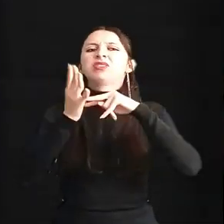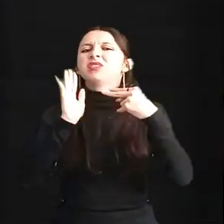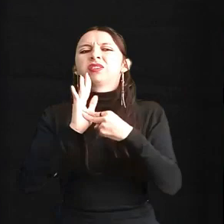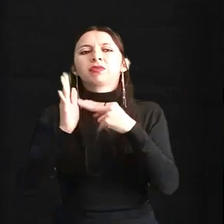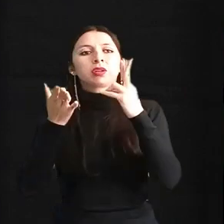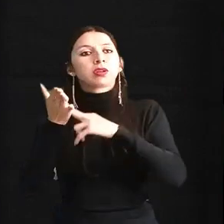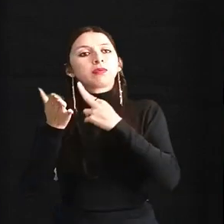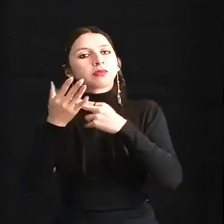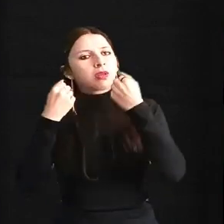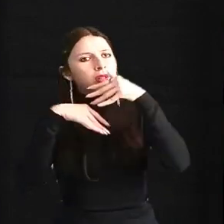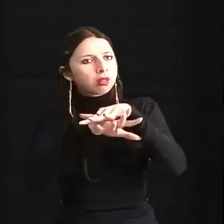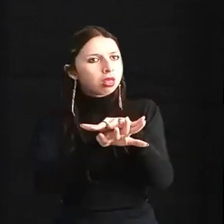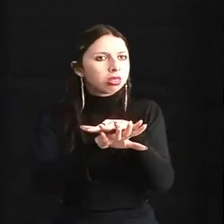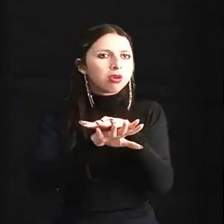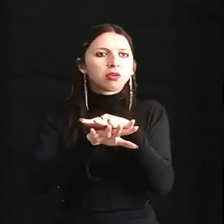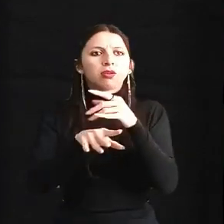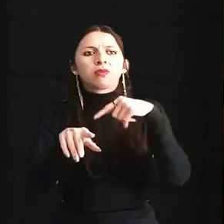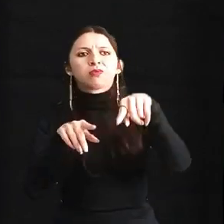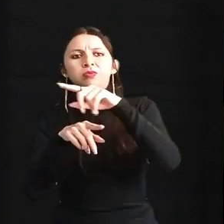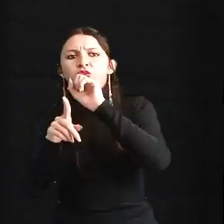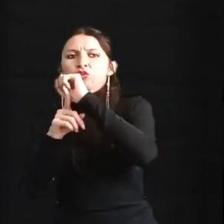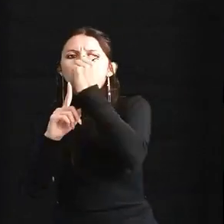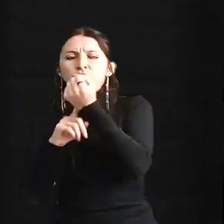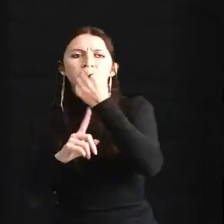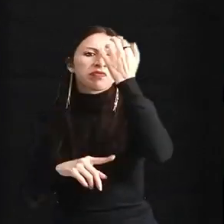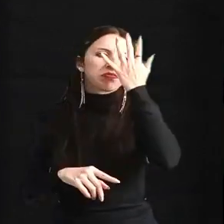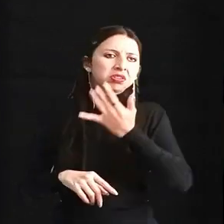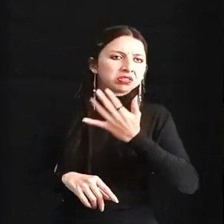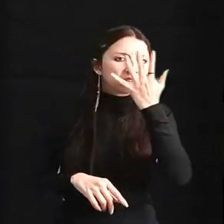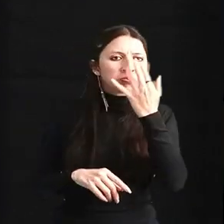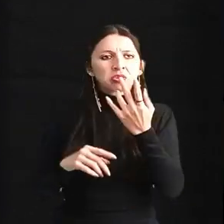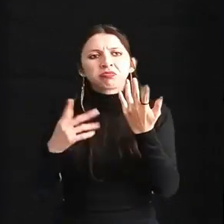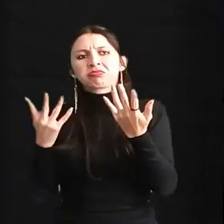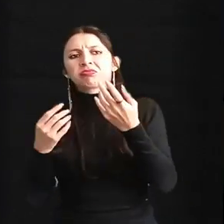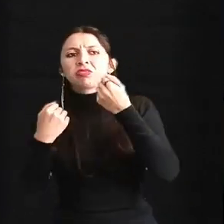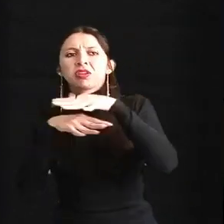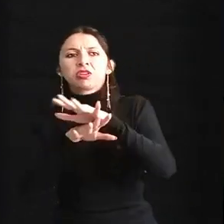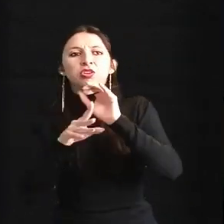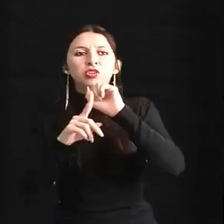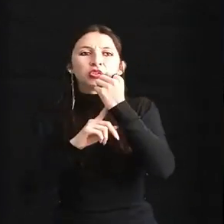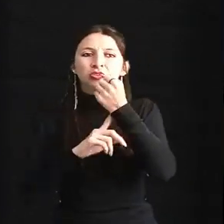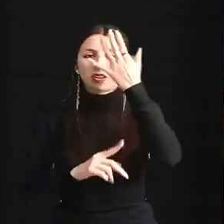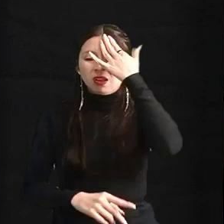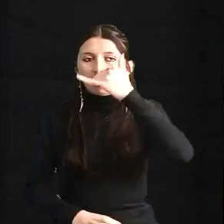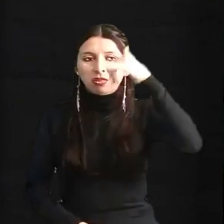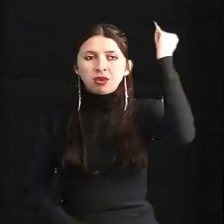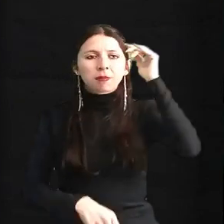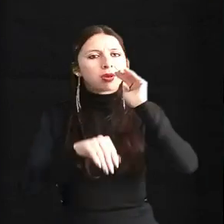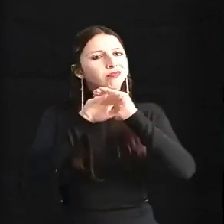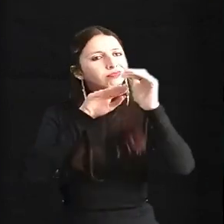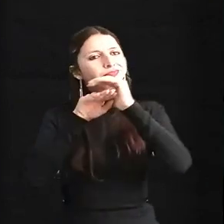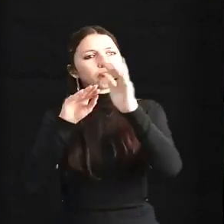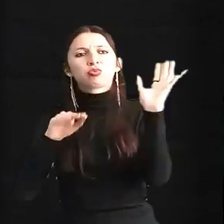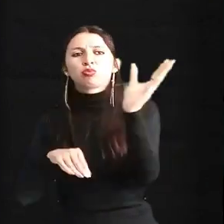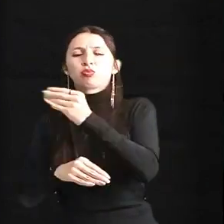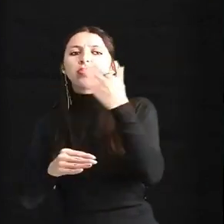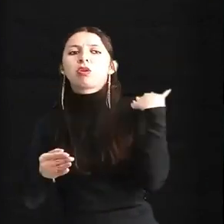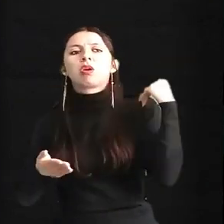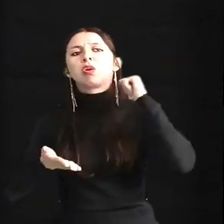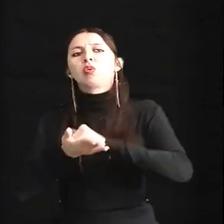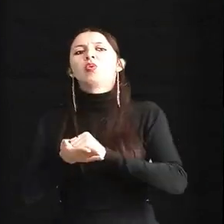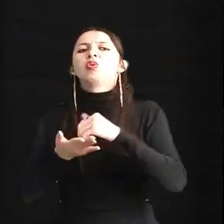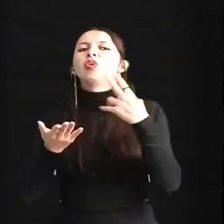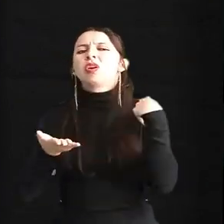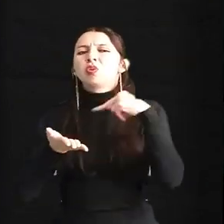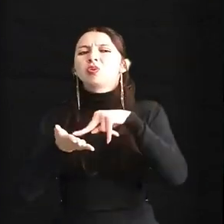a nuestra revista tenemos redes como como la red de Facebook pero también tenemos redes académicas eh donde invitamos a